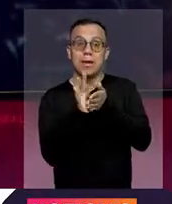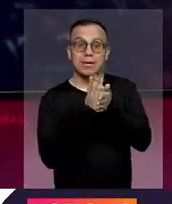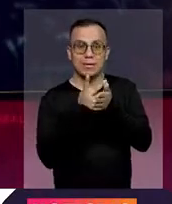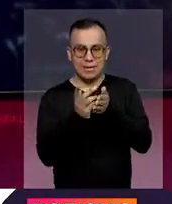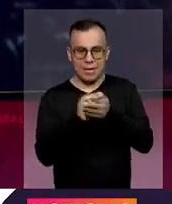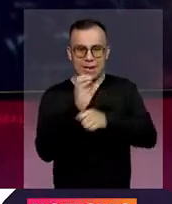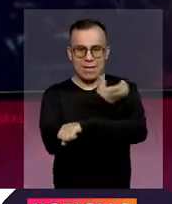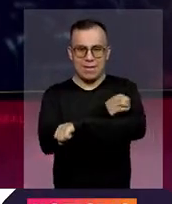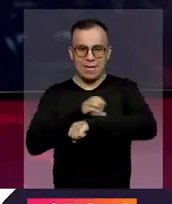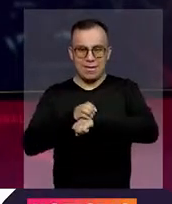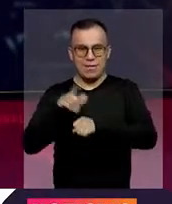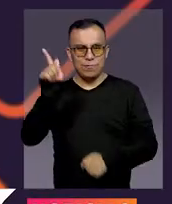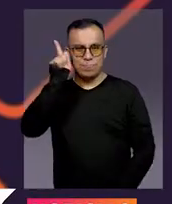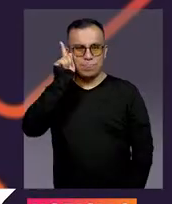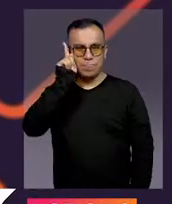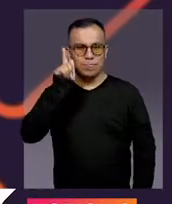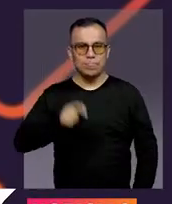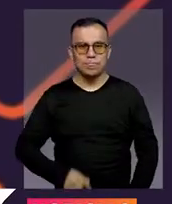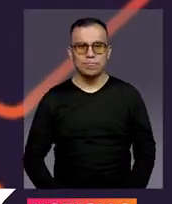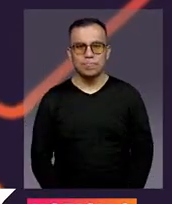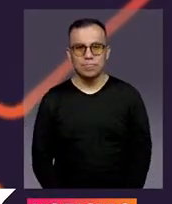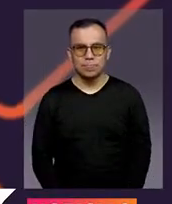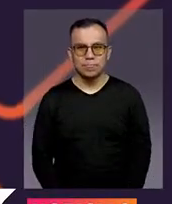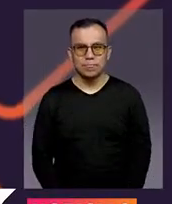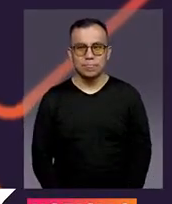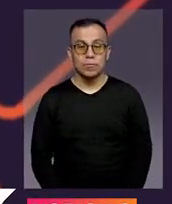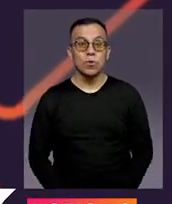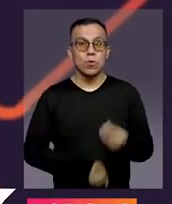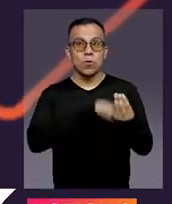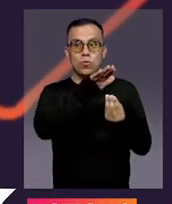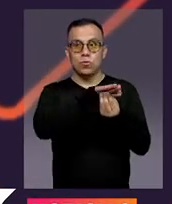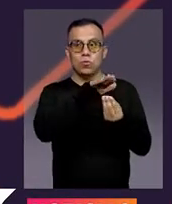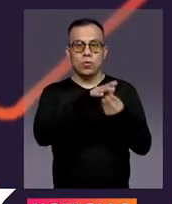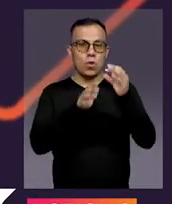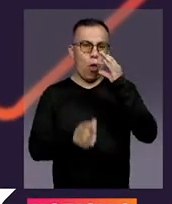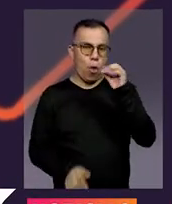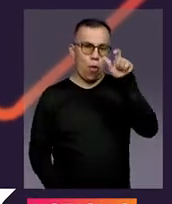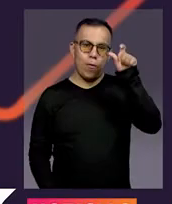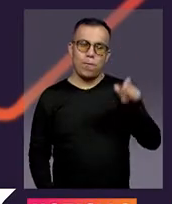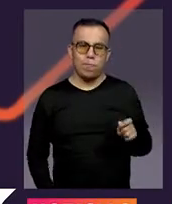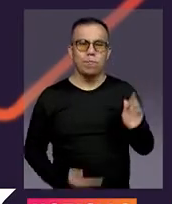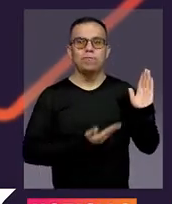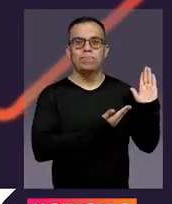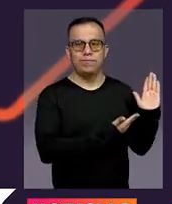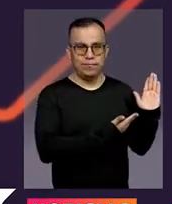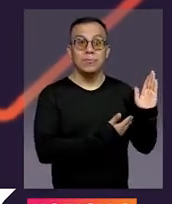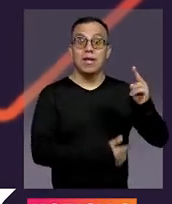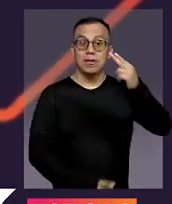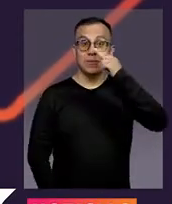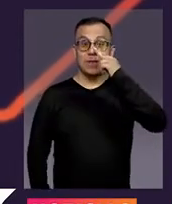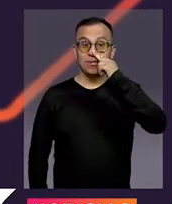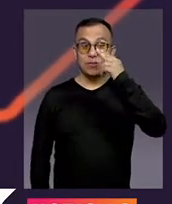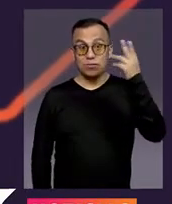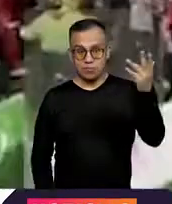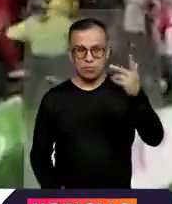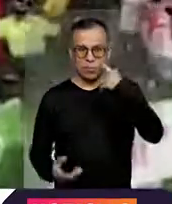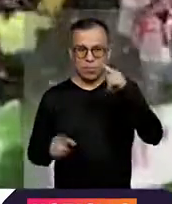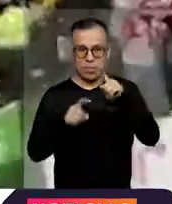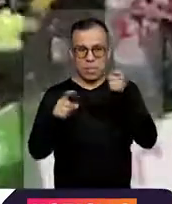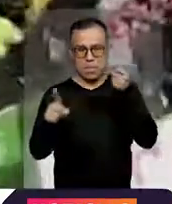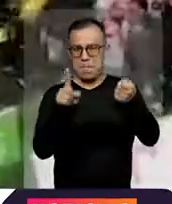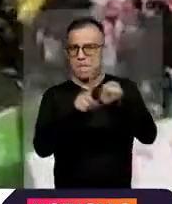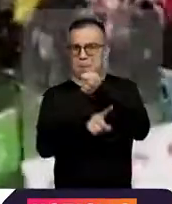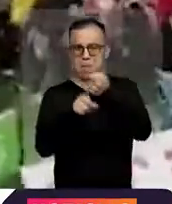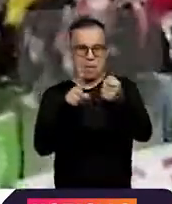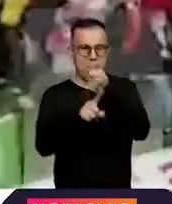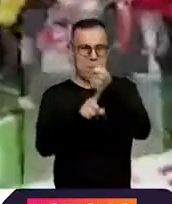y Fontibón. En Usaquén fue detenido Julián Molina Fonseca, el hincha de Nacional que protagonizó una brutal